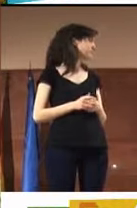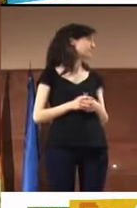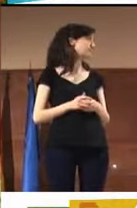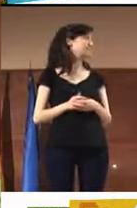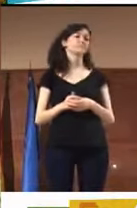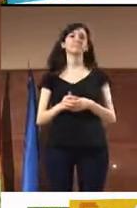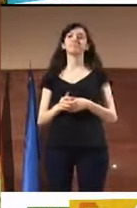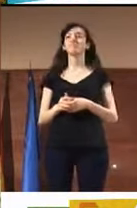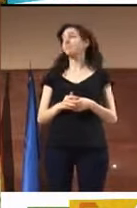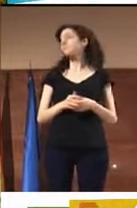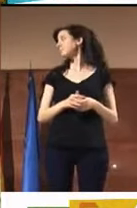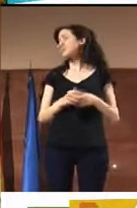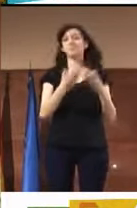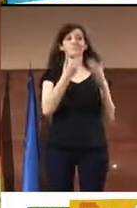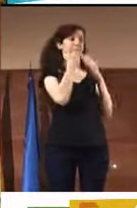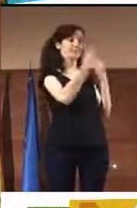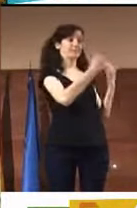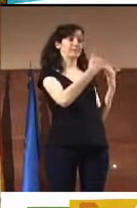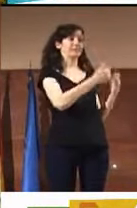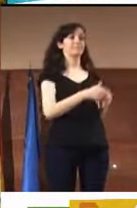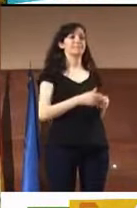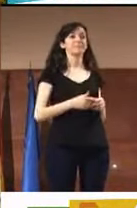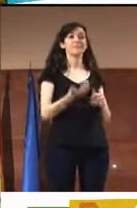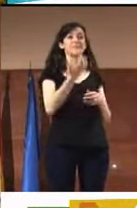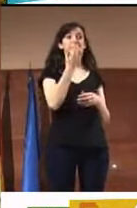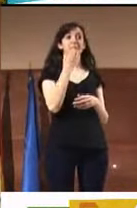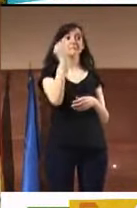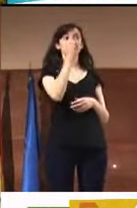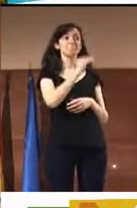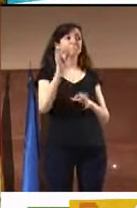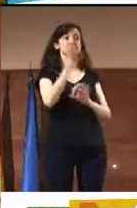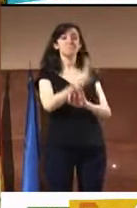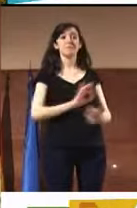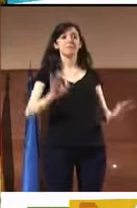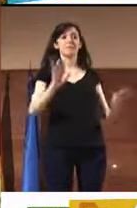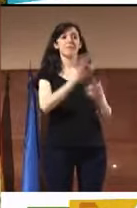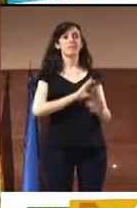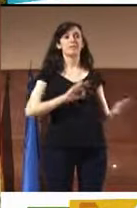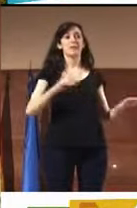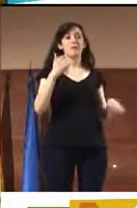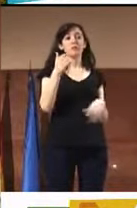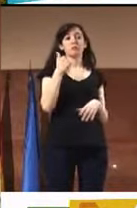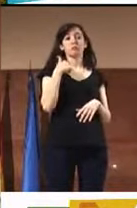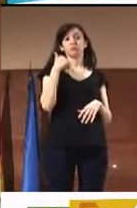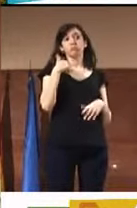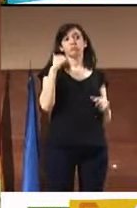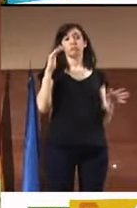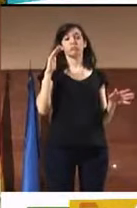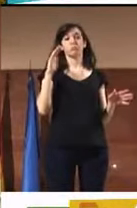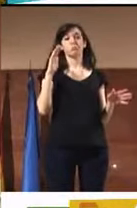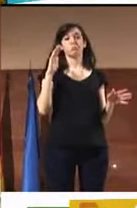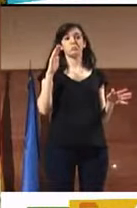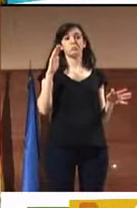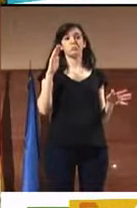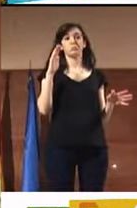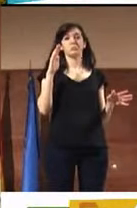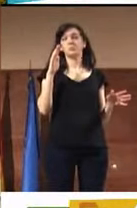Bueno, pues muchas gracias. Si no hay preguntas, yo lo que diría es que cualquiera, bueno, voy a